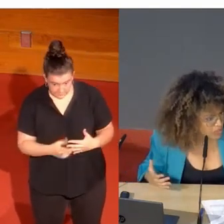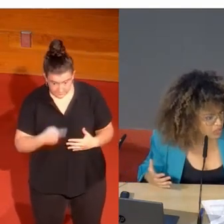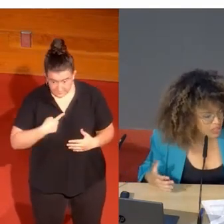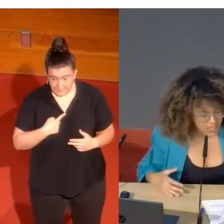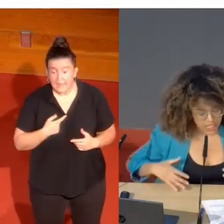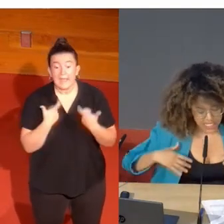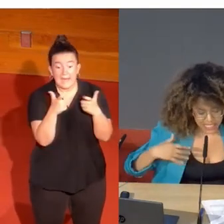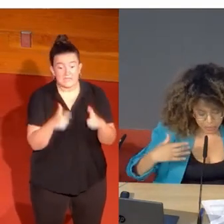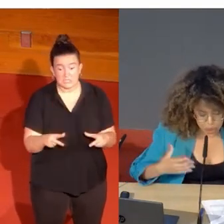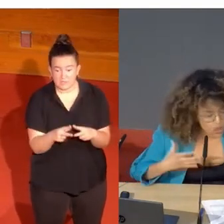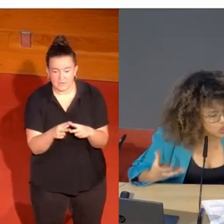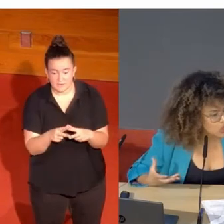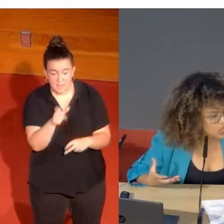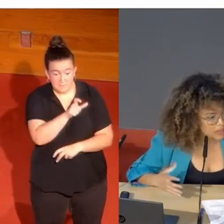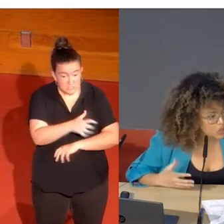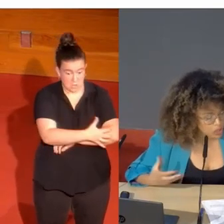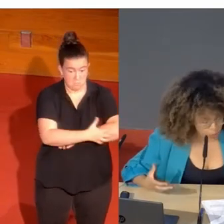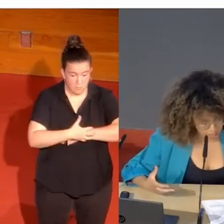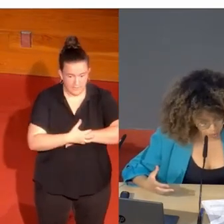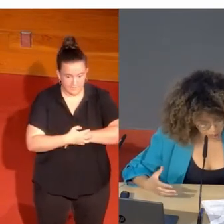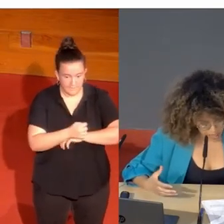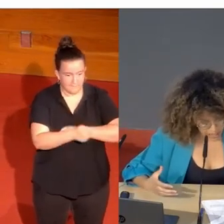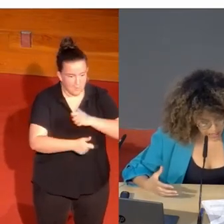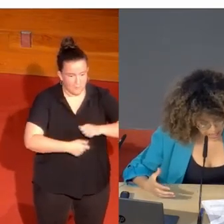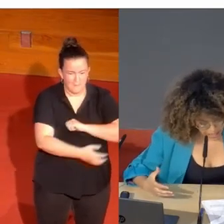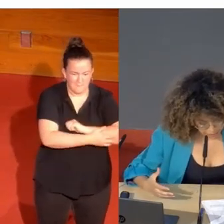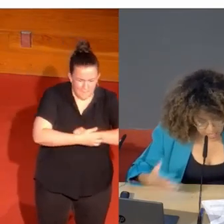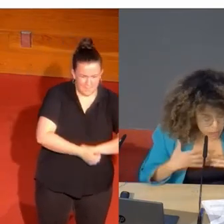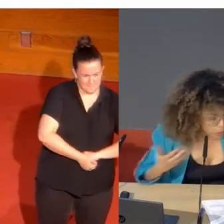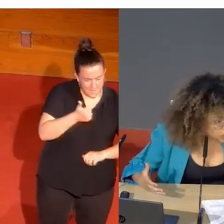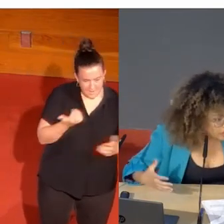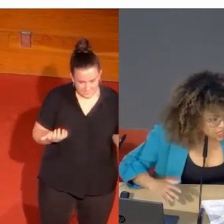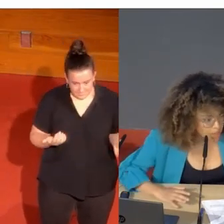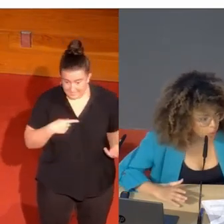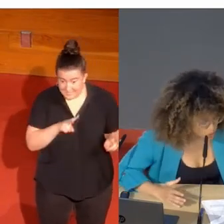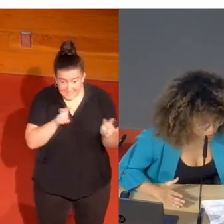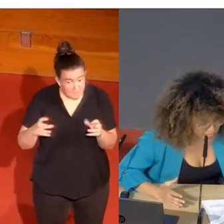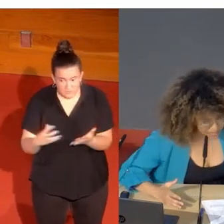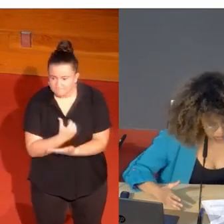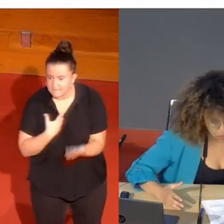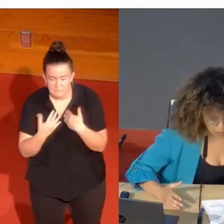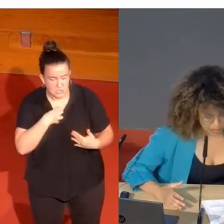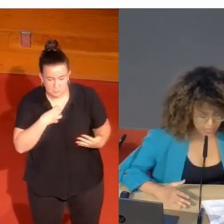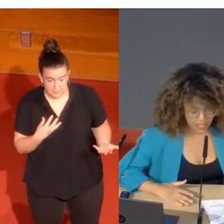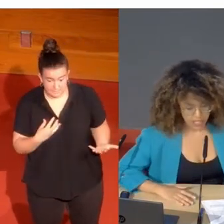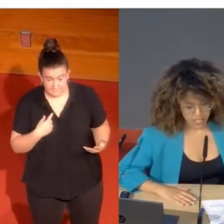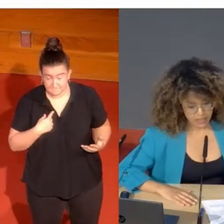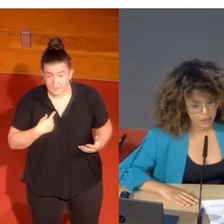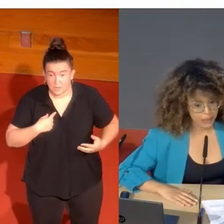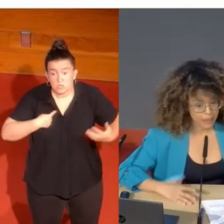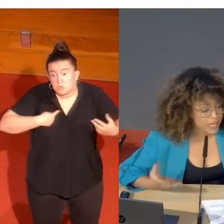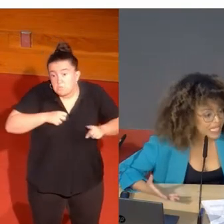más pobres no eh Pues todos estos temas no se pueden abordar eh desde mi punto de vista por los temas que trato me parece